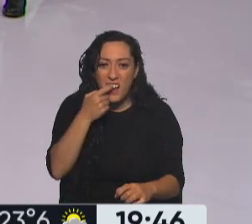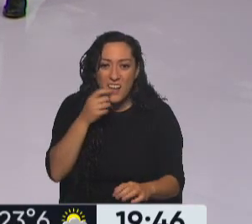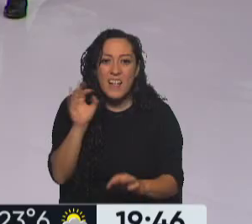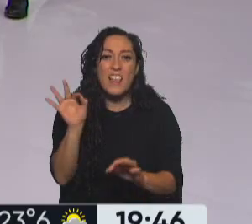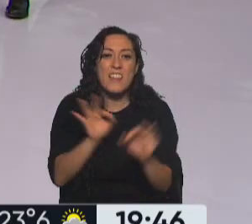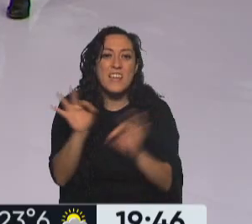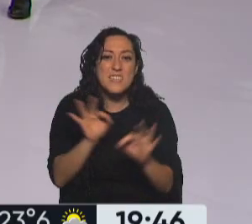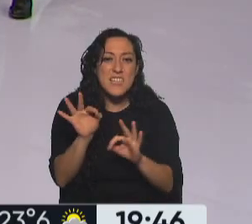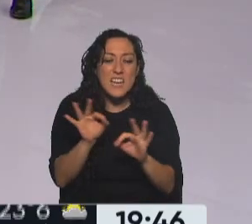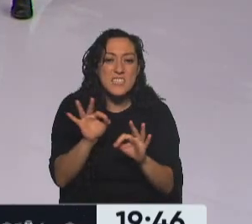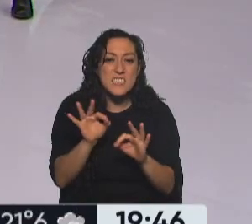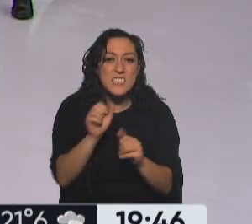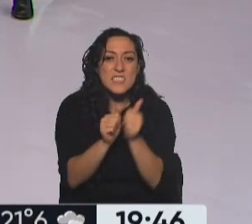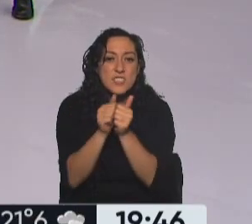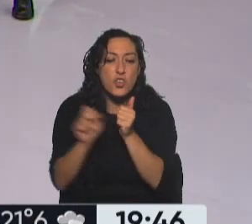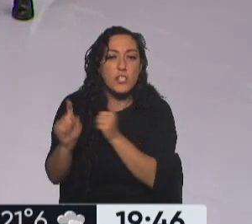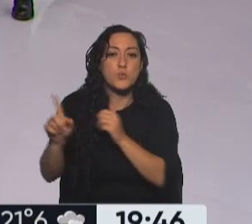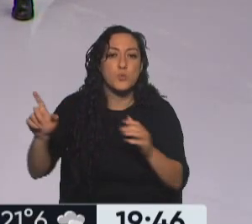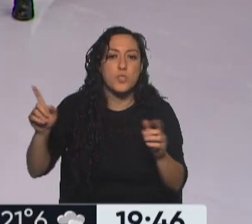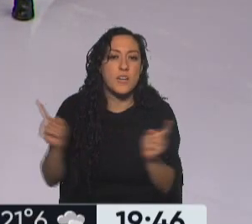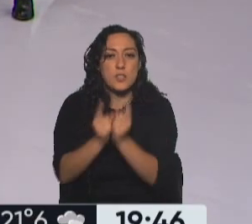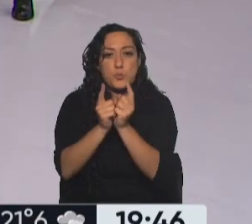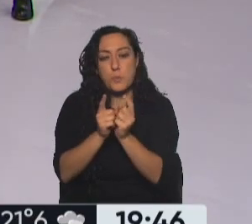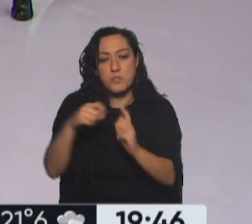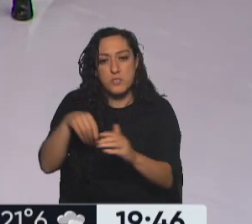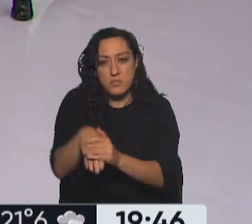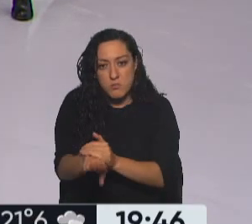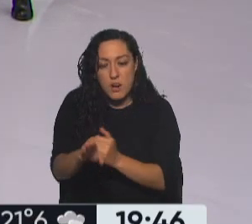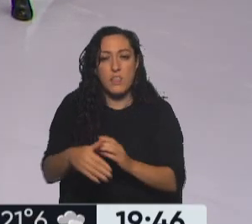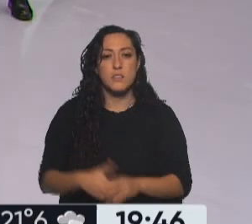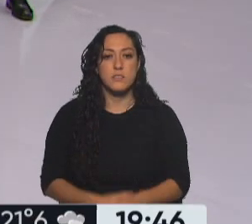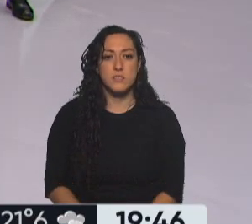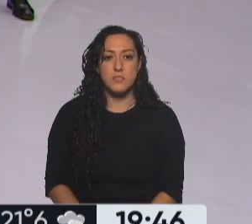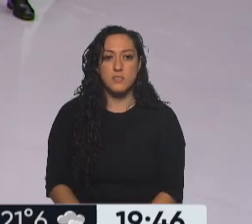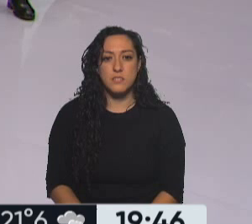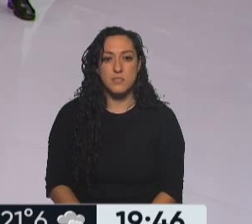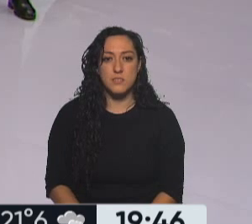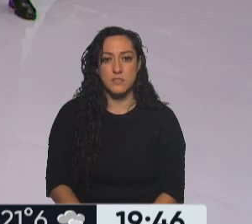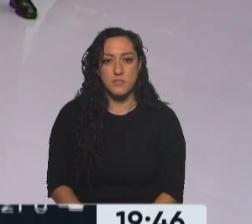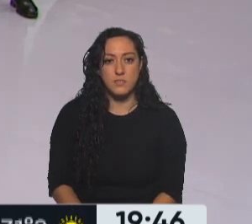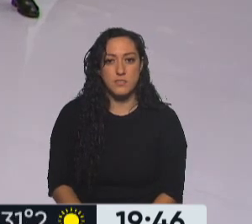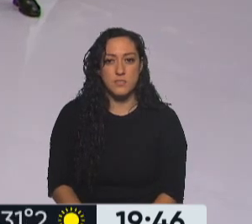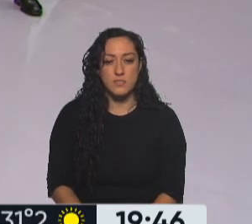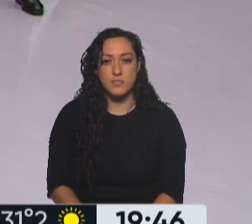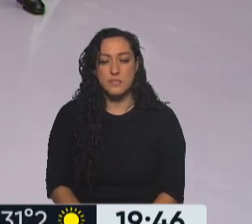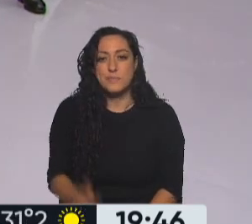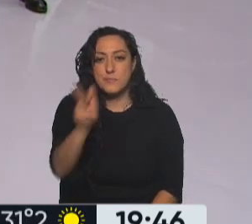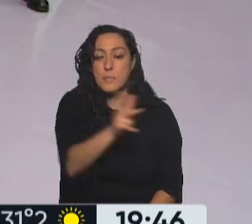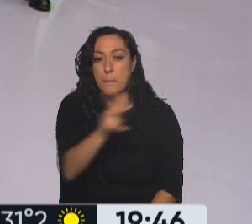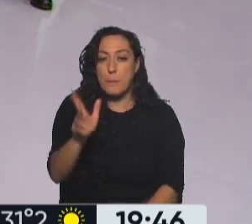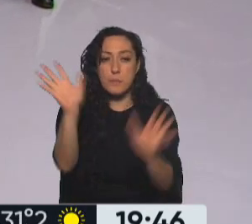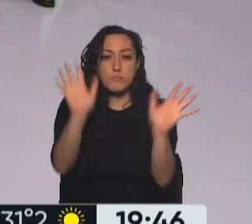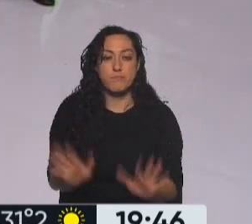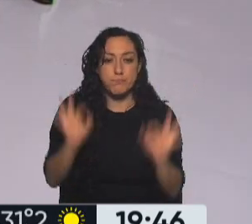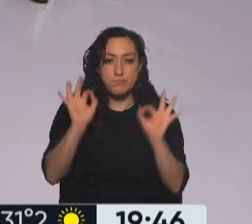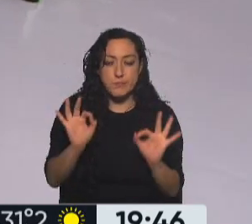un resumen de su biografía, de su vida. Así ha quedado listo el féretro del Papa para el funeral oficial de